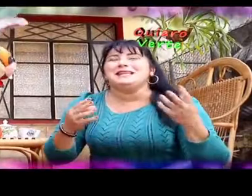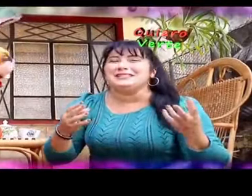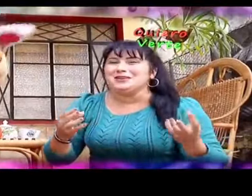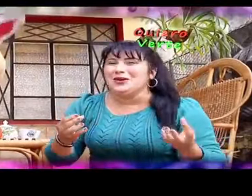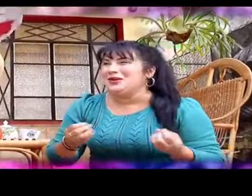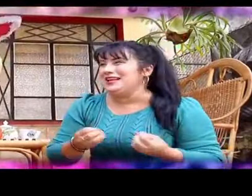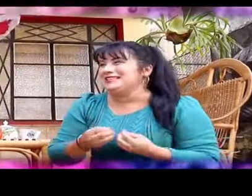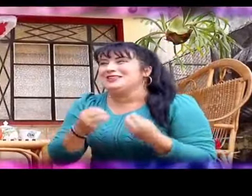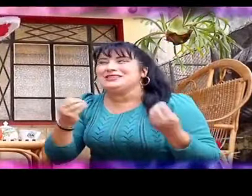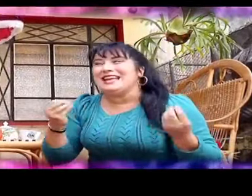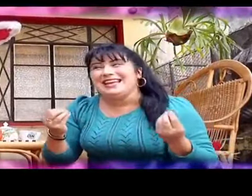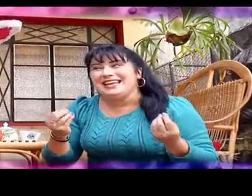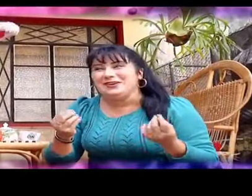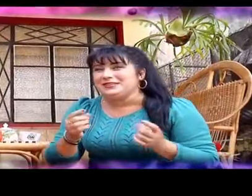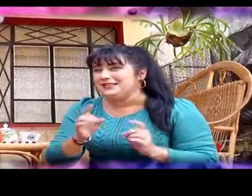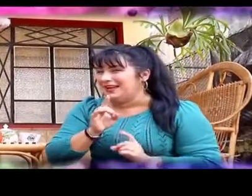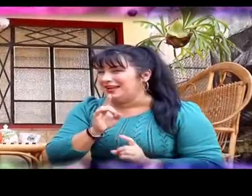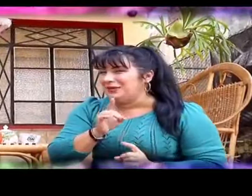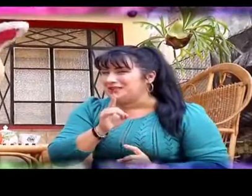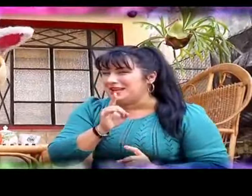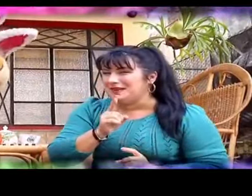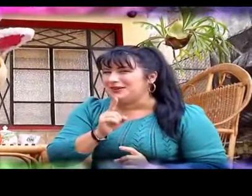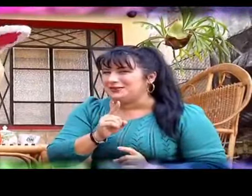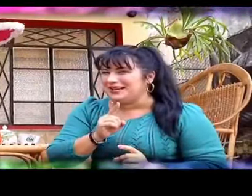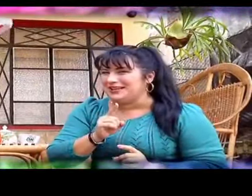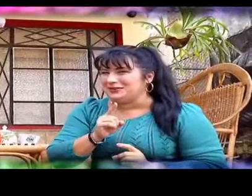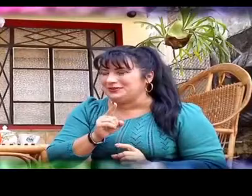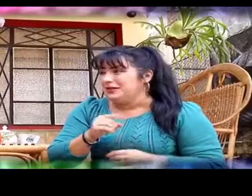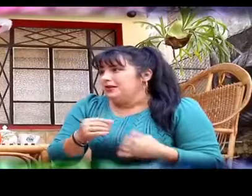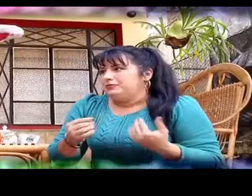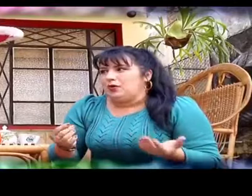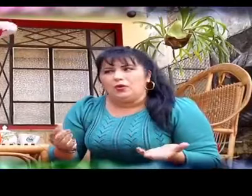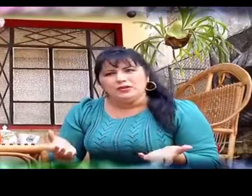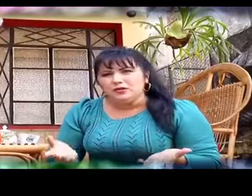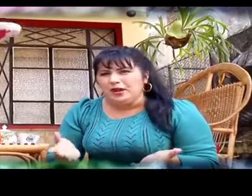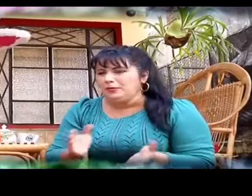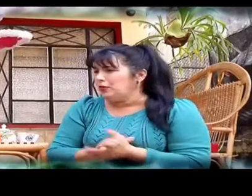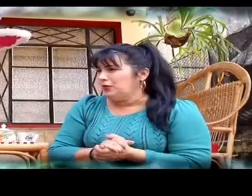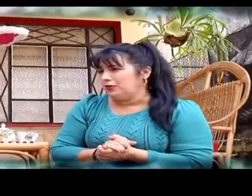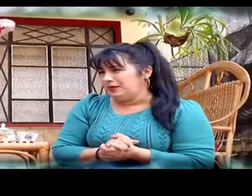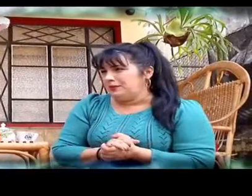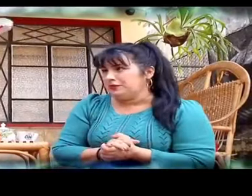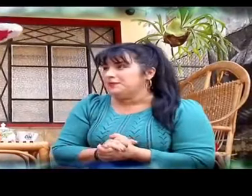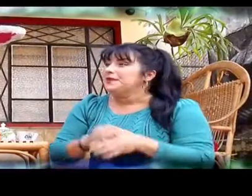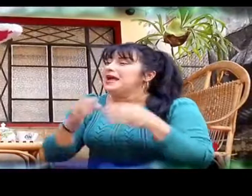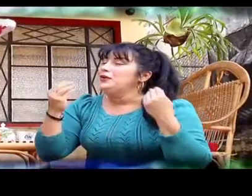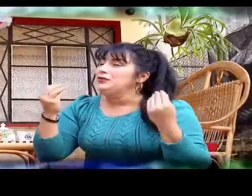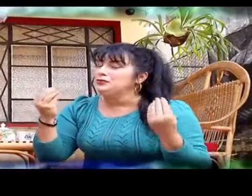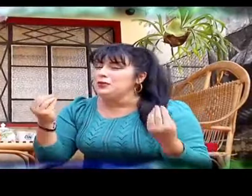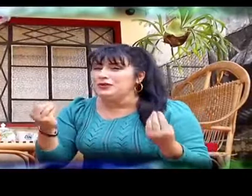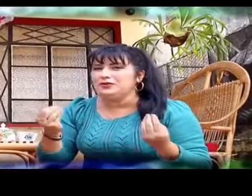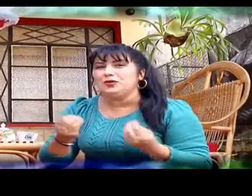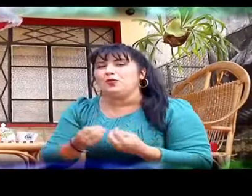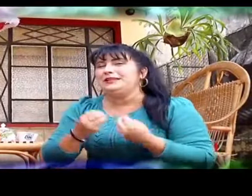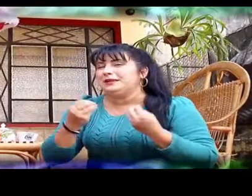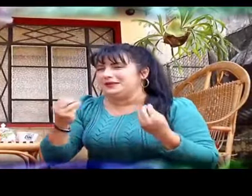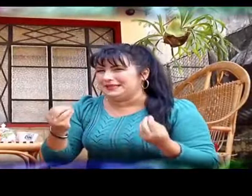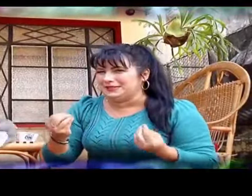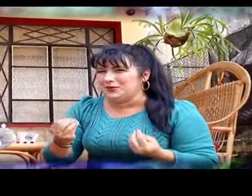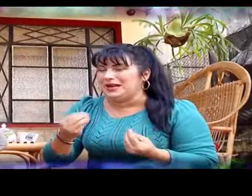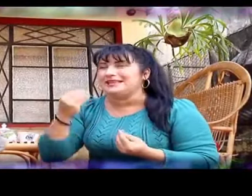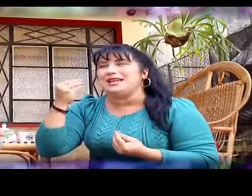las aspiraciones, los anhelos, y hay que luchar para conseguirlos. No lo que soñamos cuando dormimos. Los sueños son